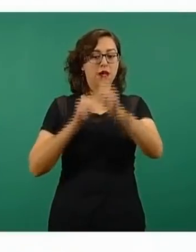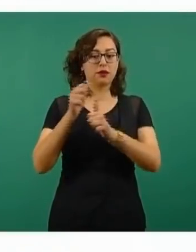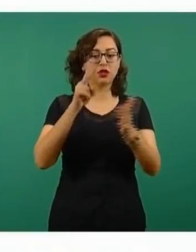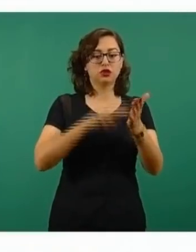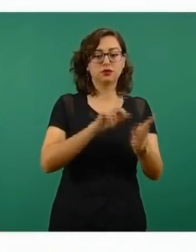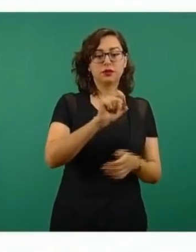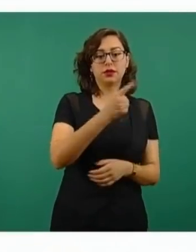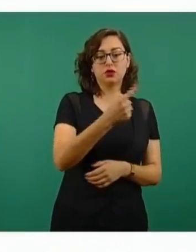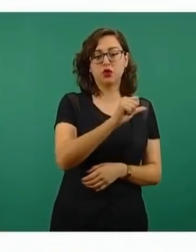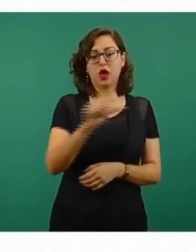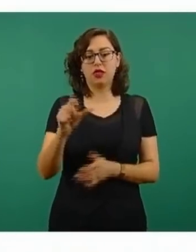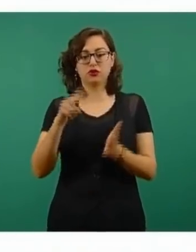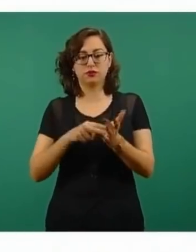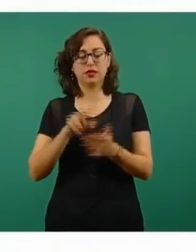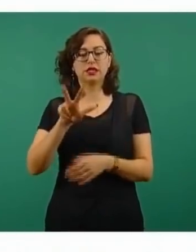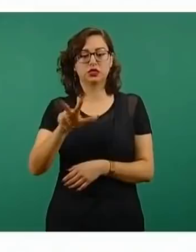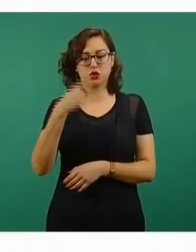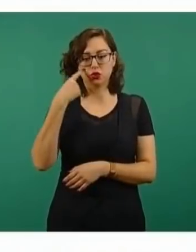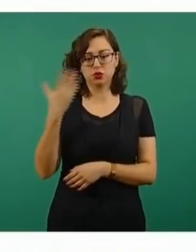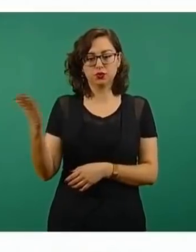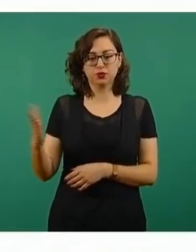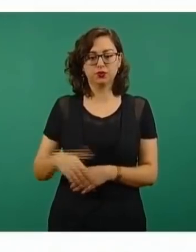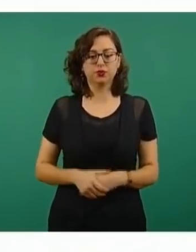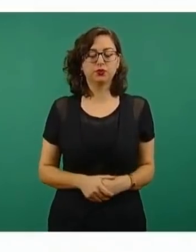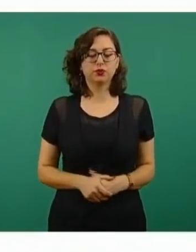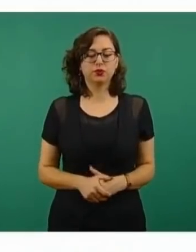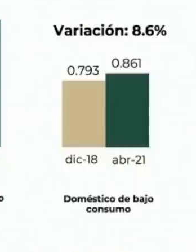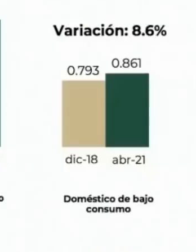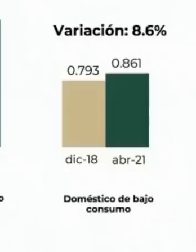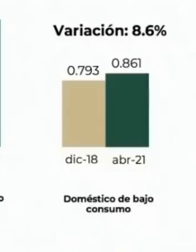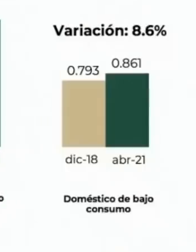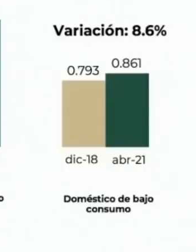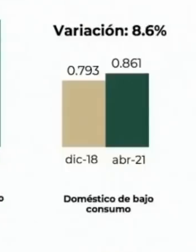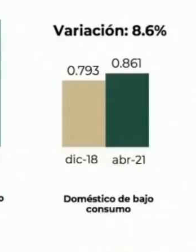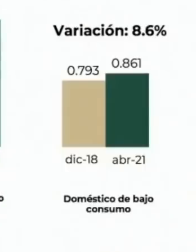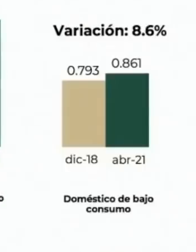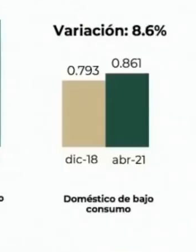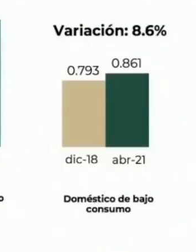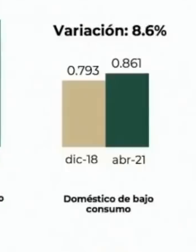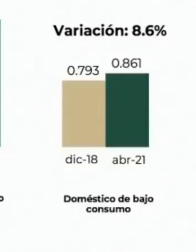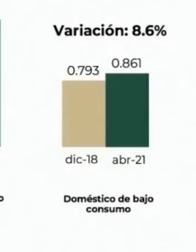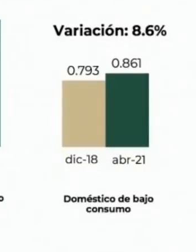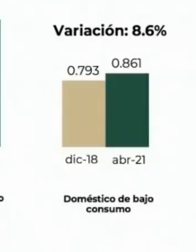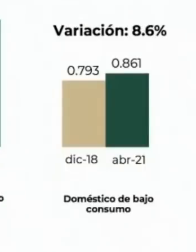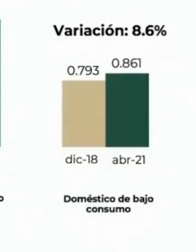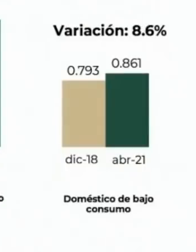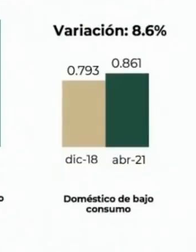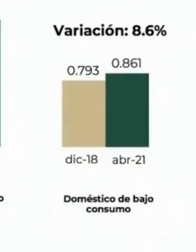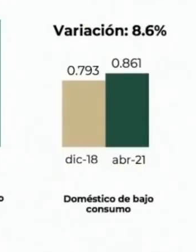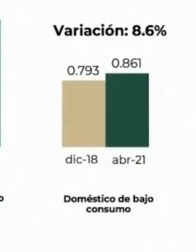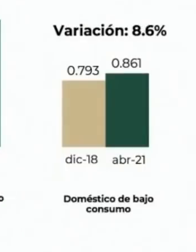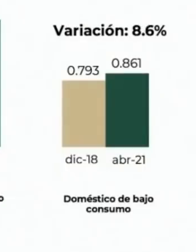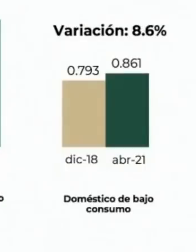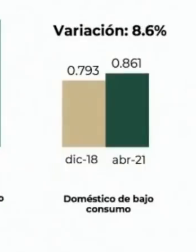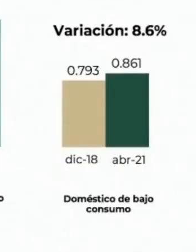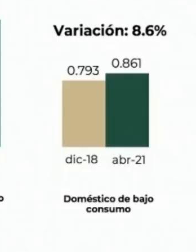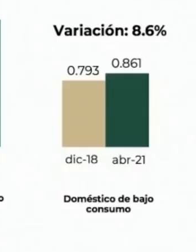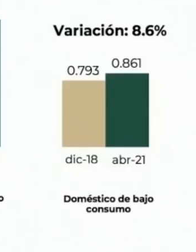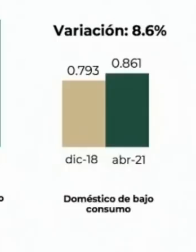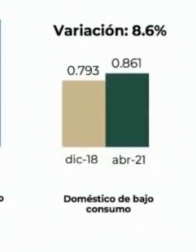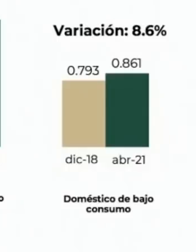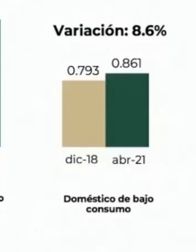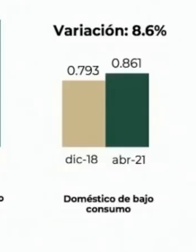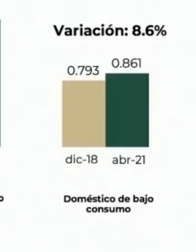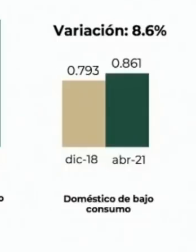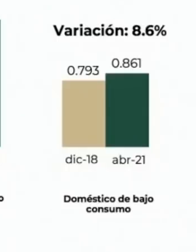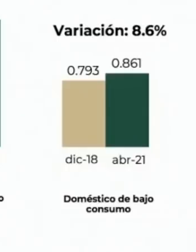de 2018, que es cuando se da ese mandato, y podemos ver que todas las tarifas, salvo la doméstica de alto consumo